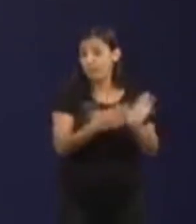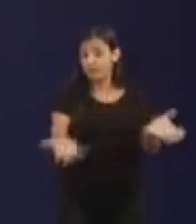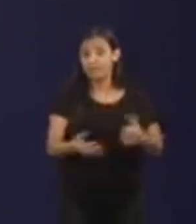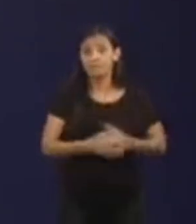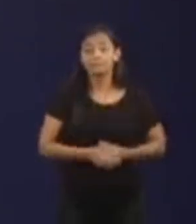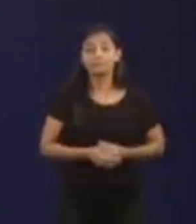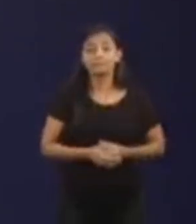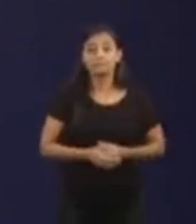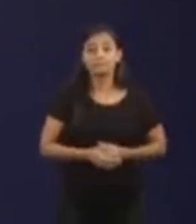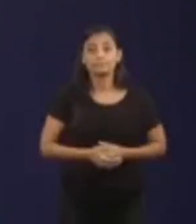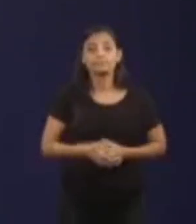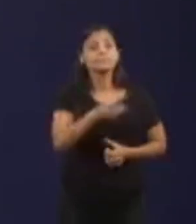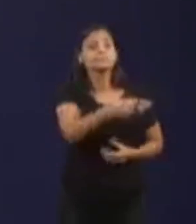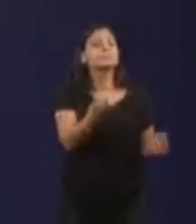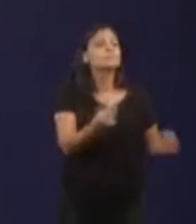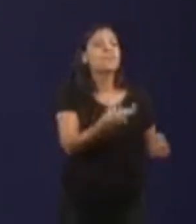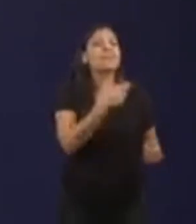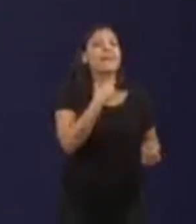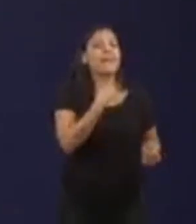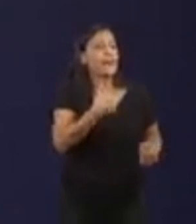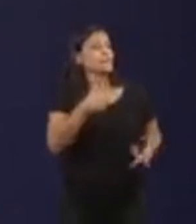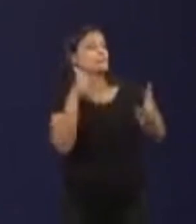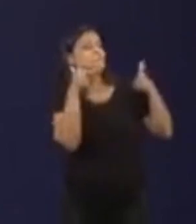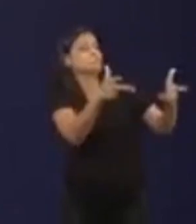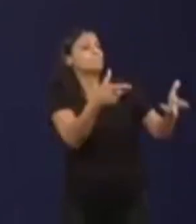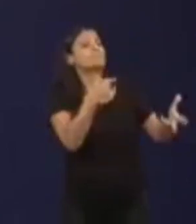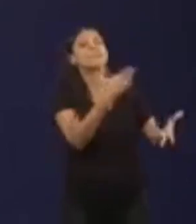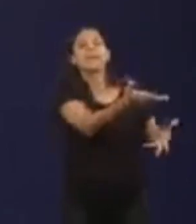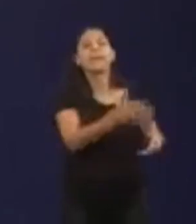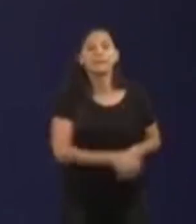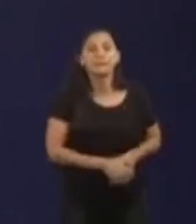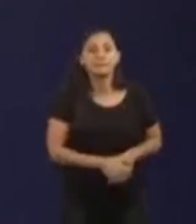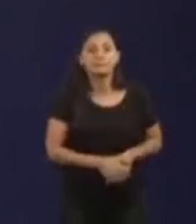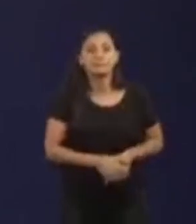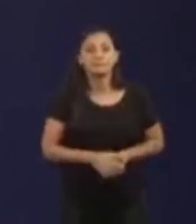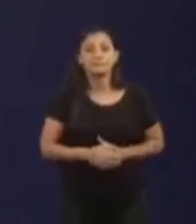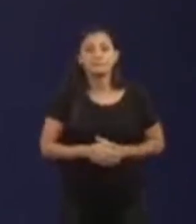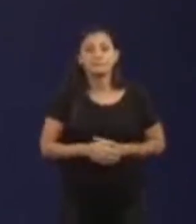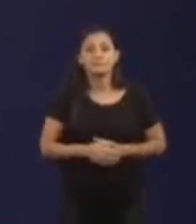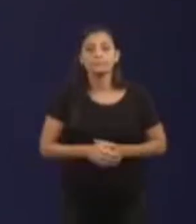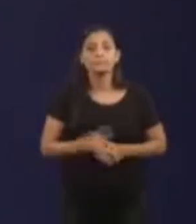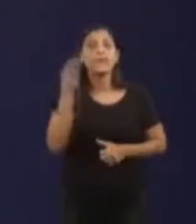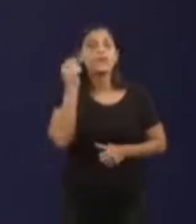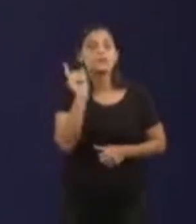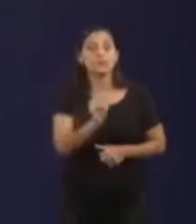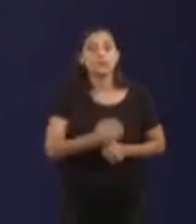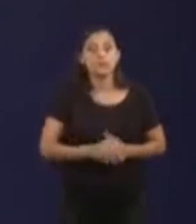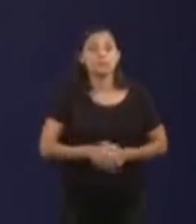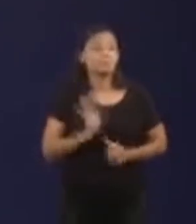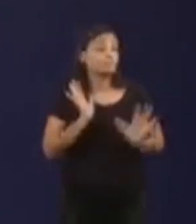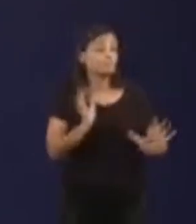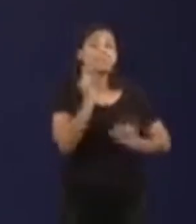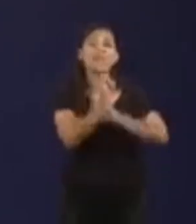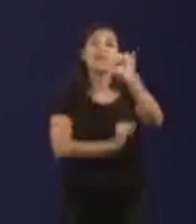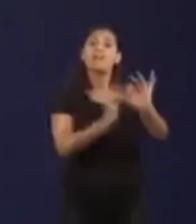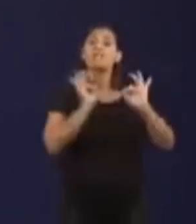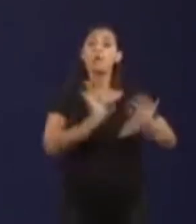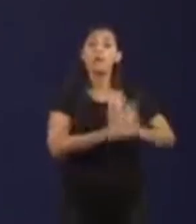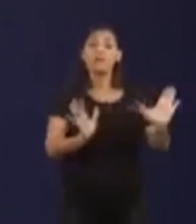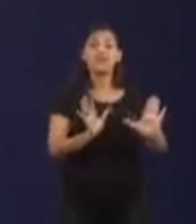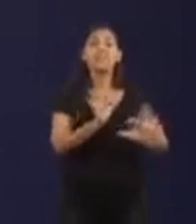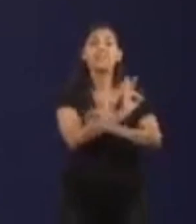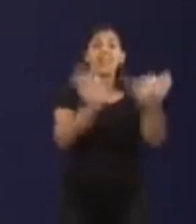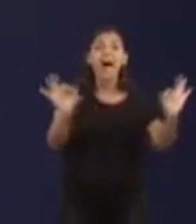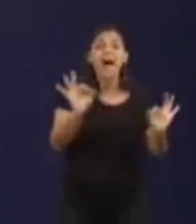del de que usted pretende de mí de mi respuesta qué pretende que yo le conteste bueno esa es la información No nadie se tiene que